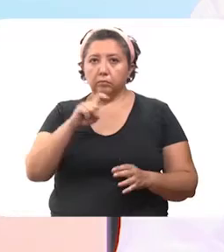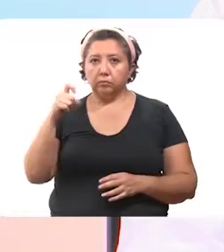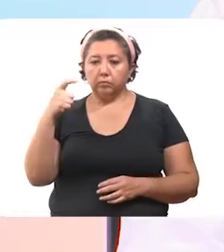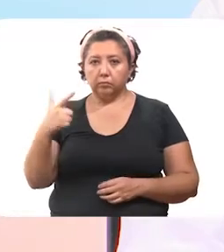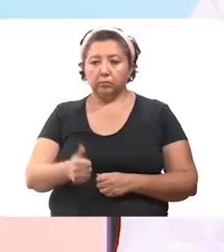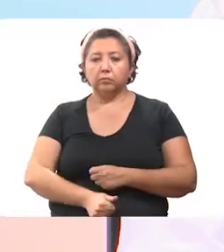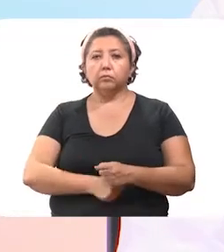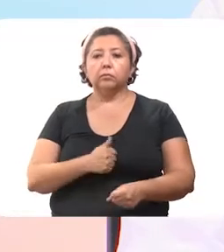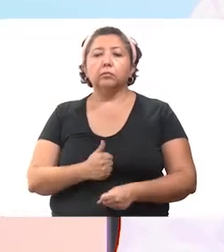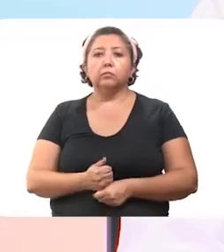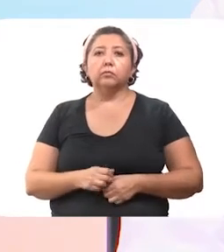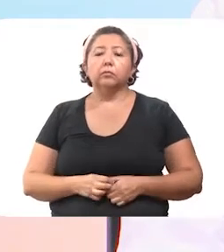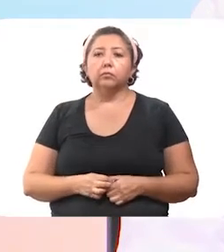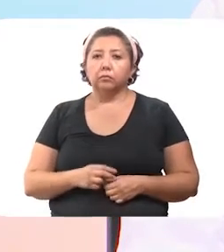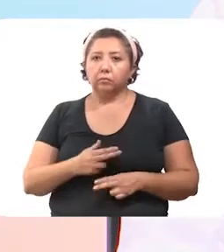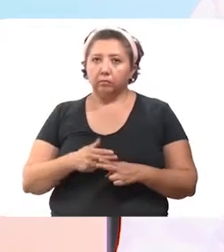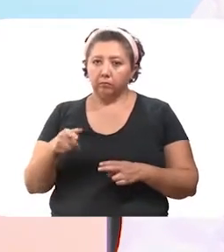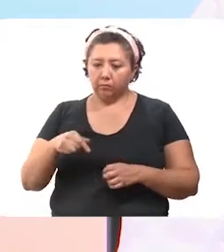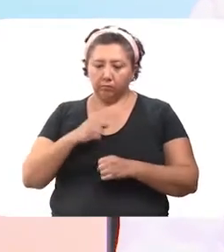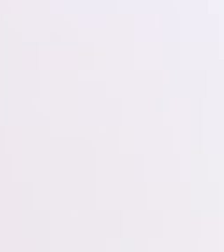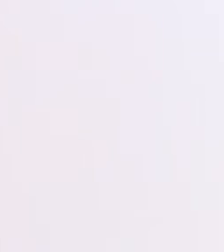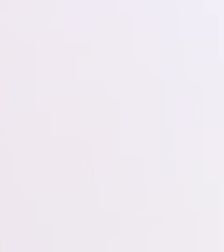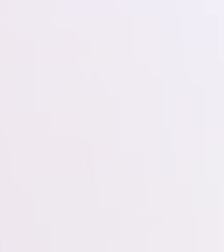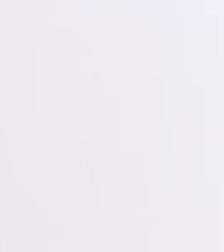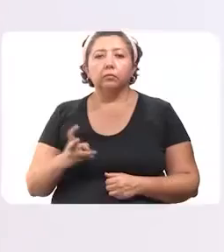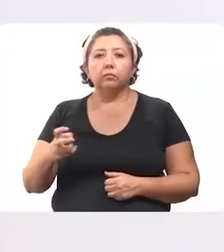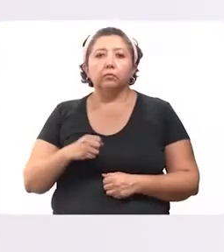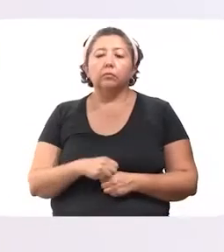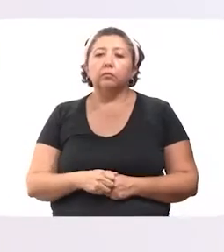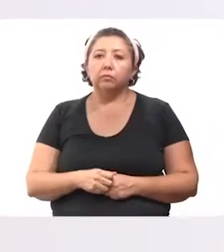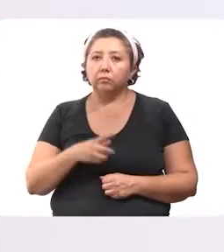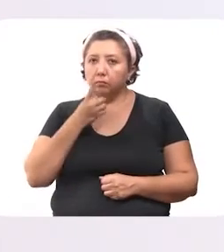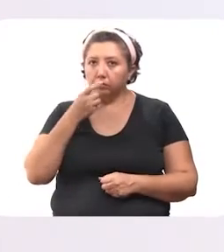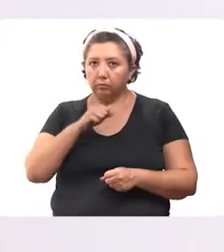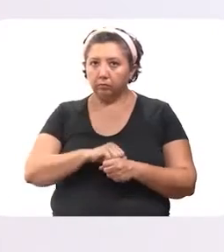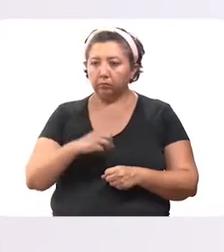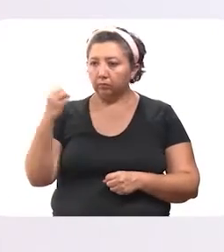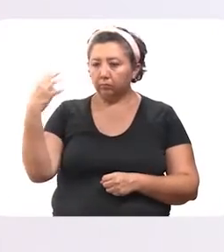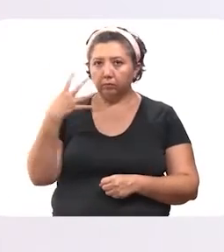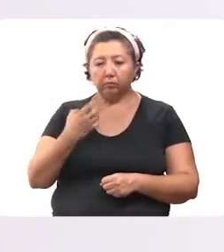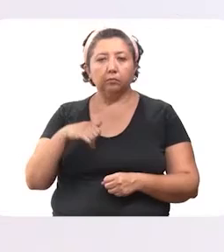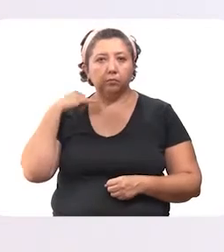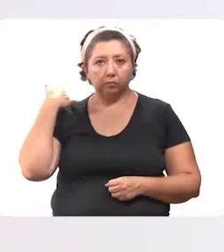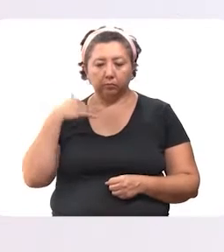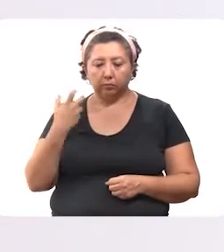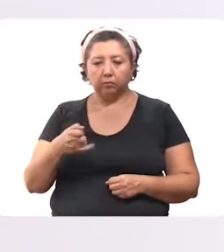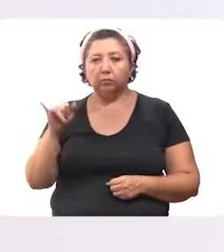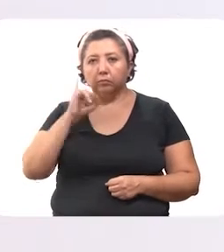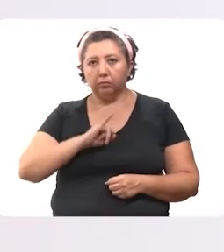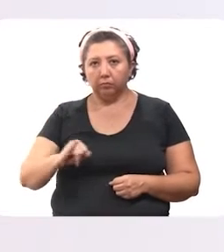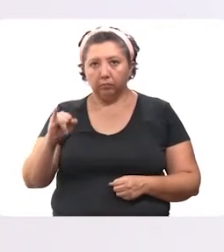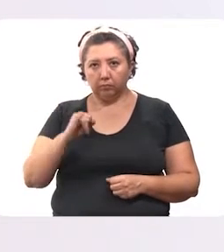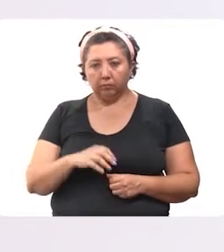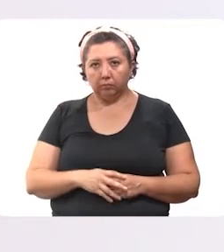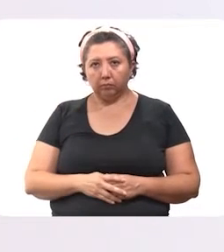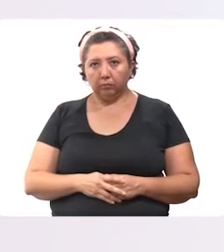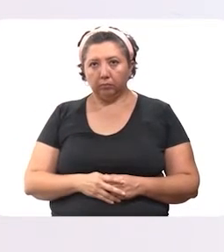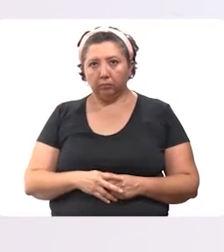mes a 107 años. Hasta aquí el reporte, secretario. Estos son los indicadores del semáforo estatal de Yucatán este jueves